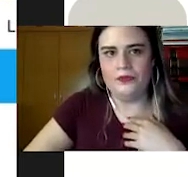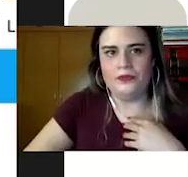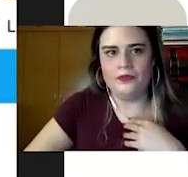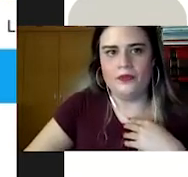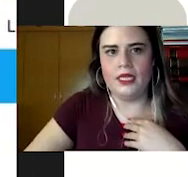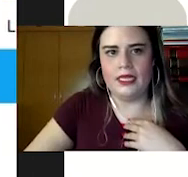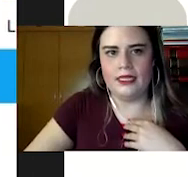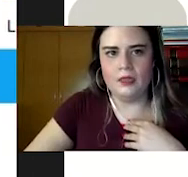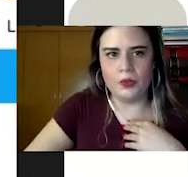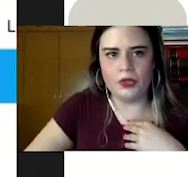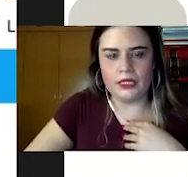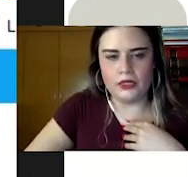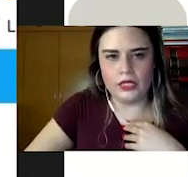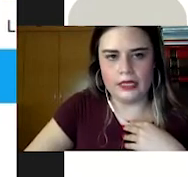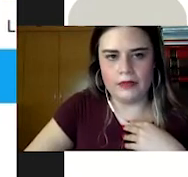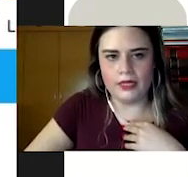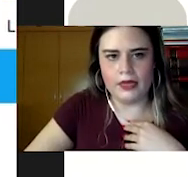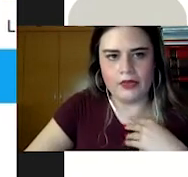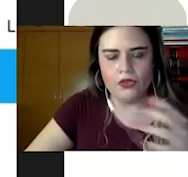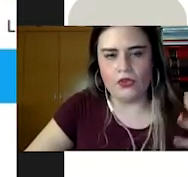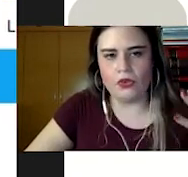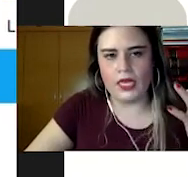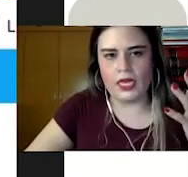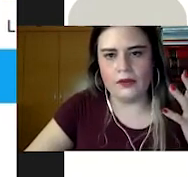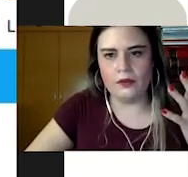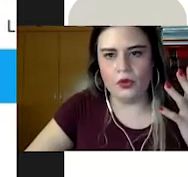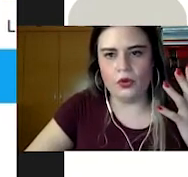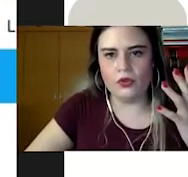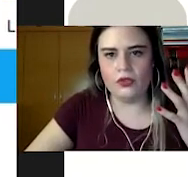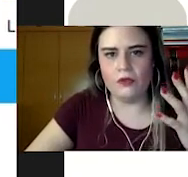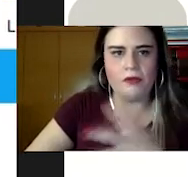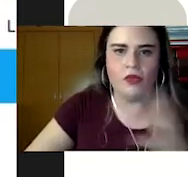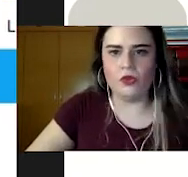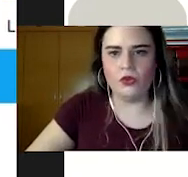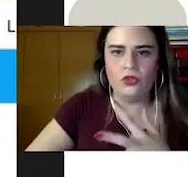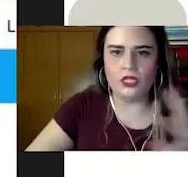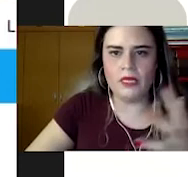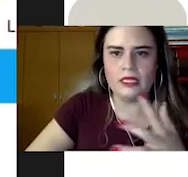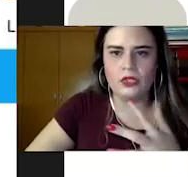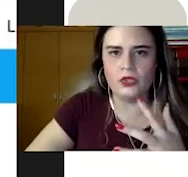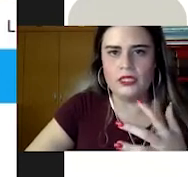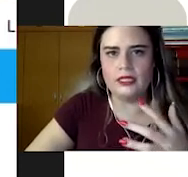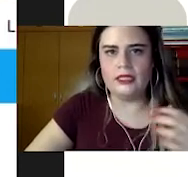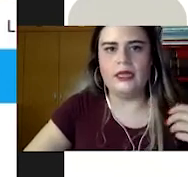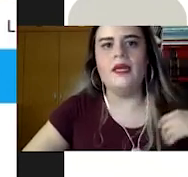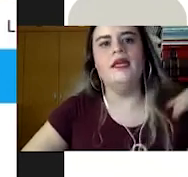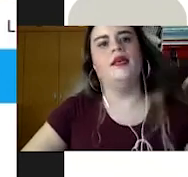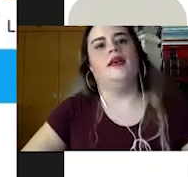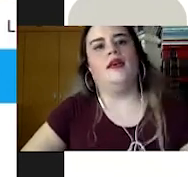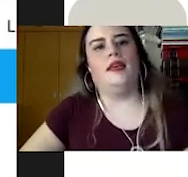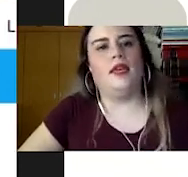actualizado. Y que sí les puedo decir honestamente, habiendo un poco convivido con 2 administraciones en este